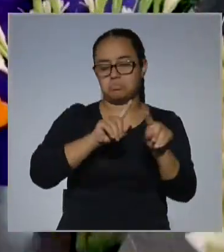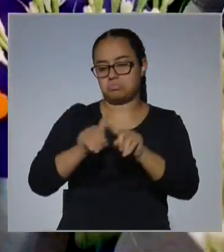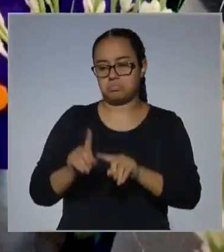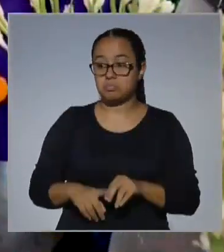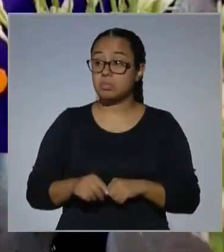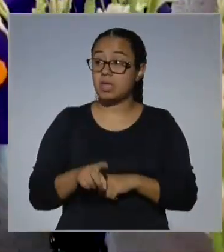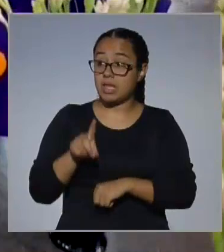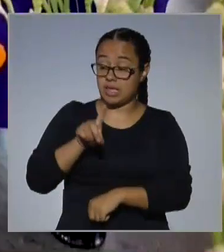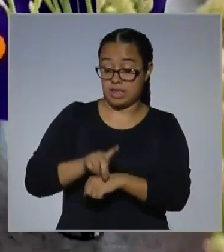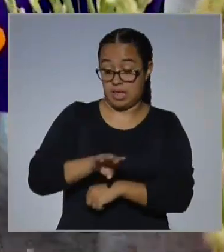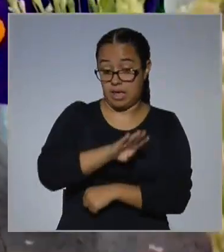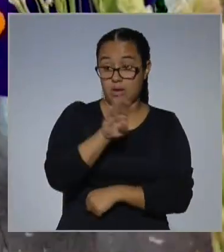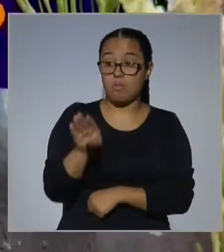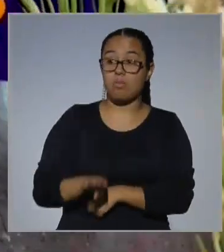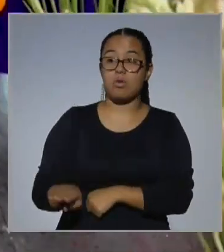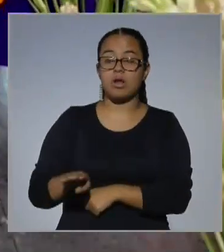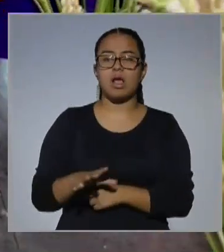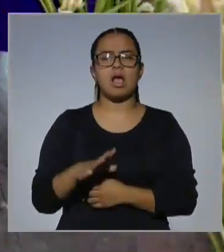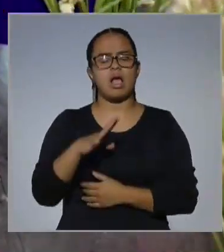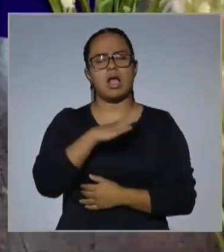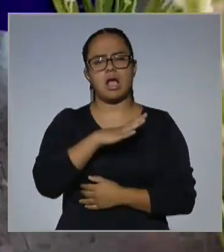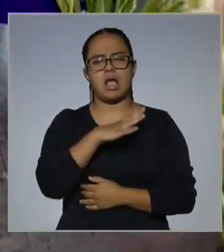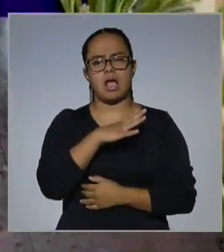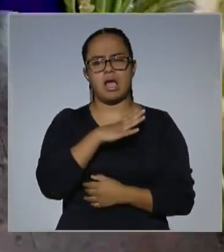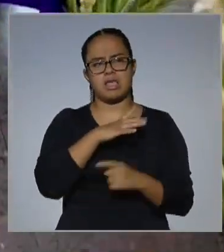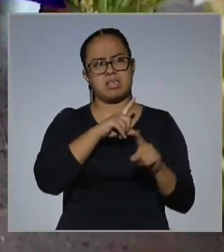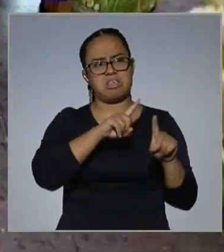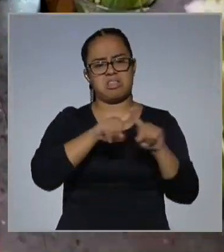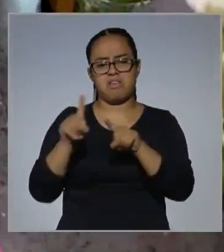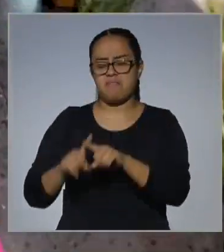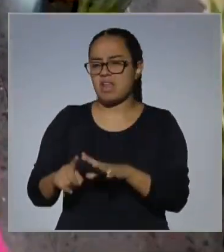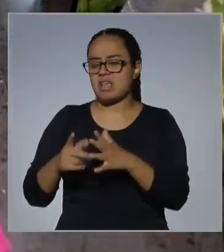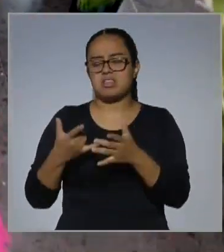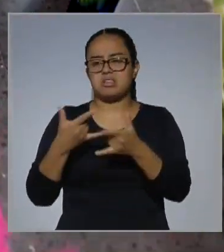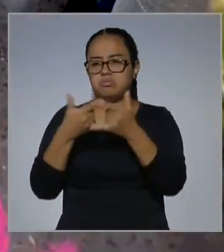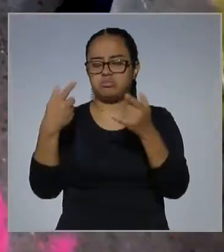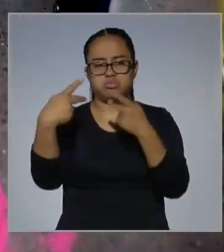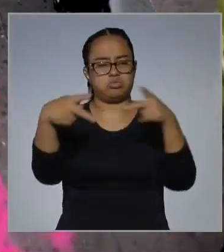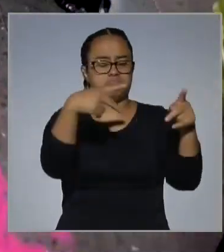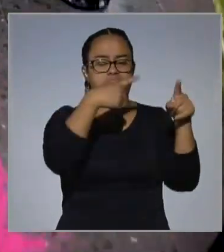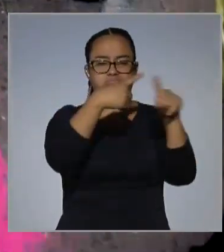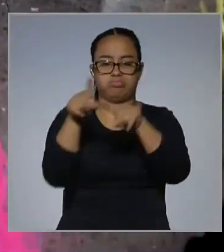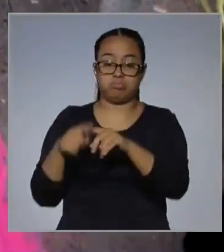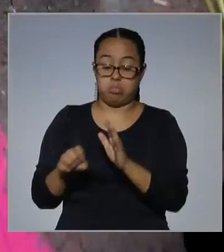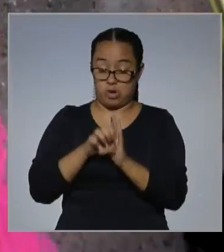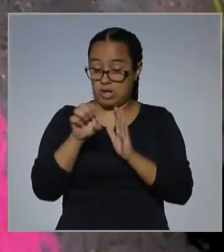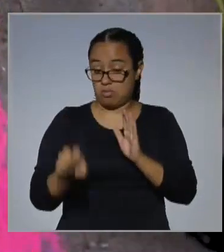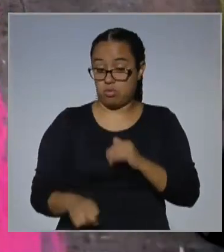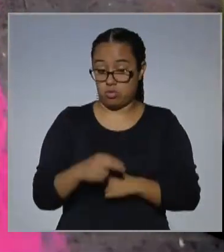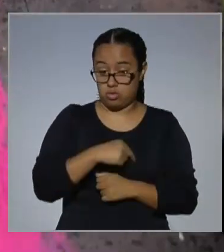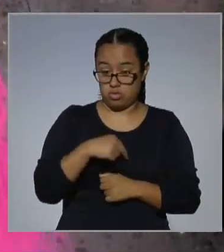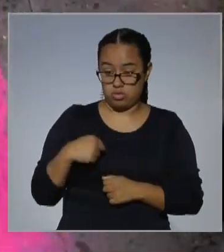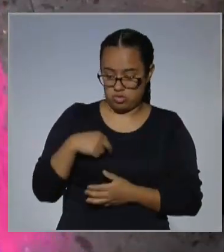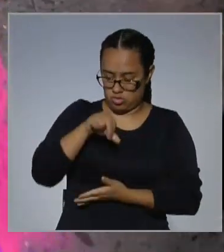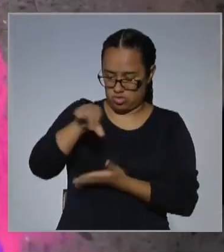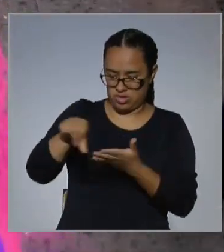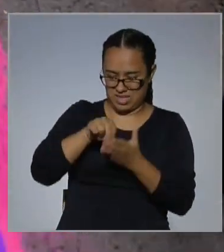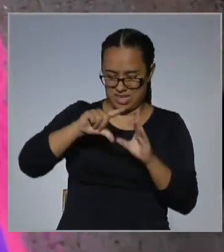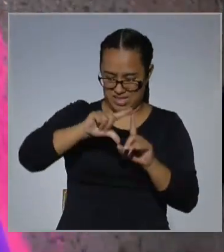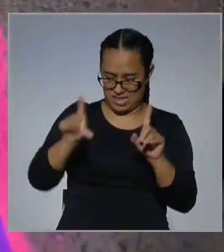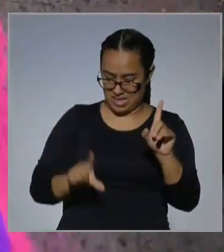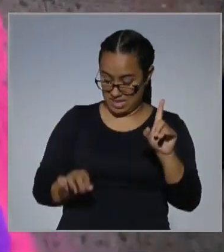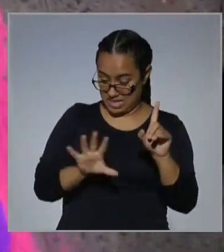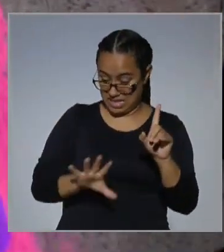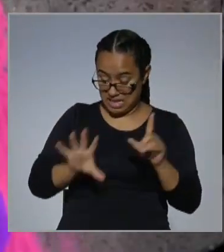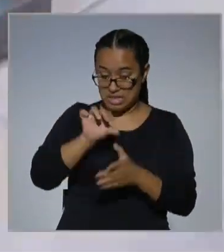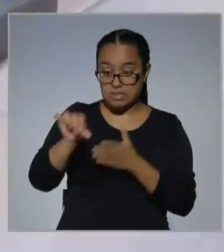de Muertos en México tiene diferentes versiones. Nosotros, por ejemplo, en el centro del país,